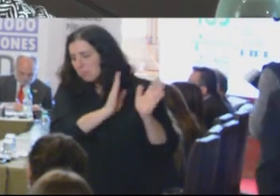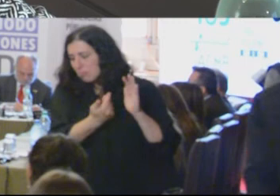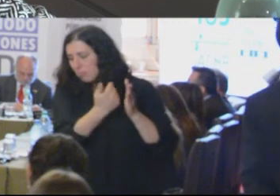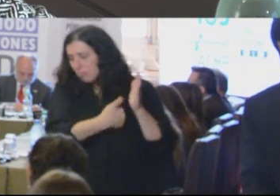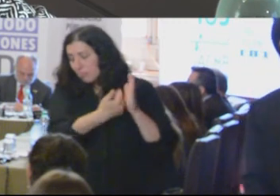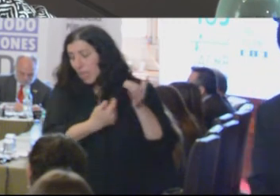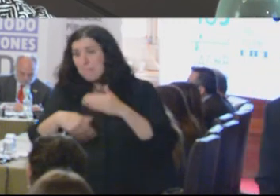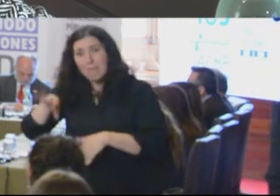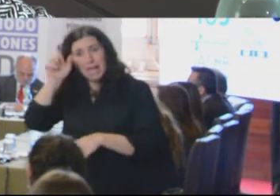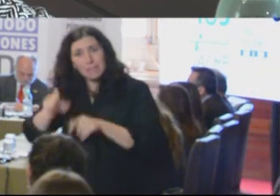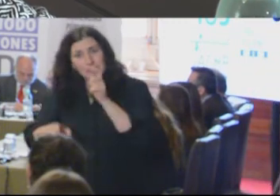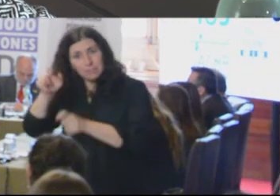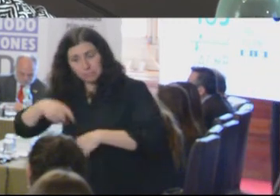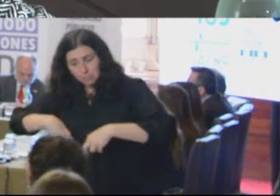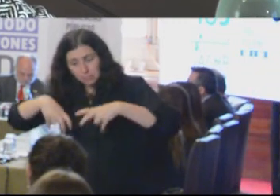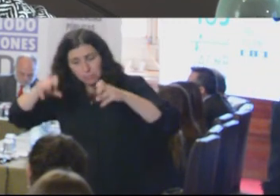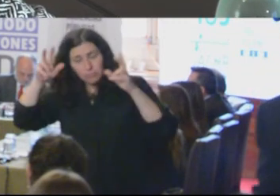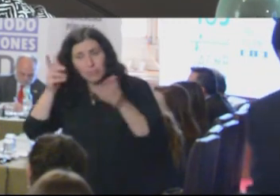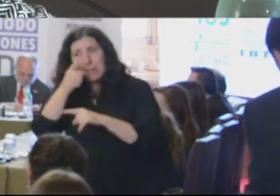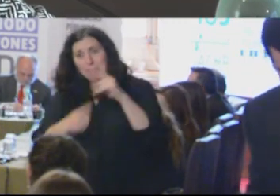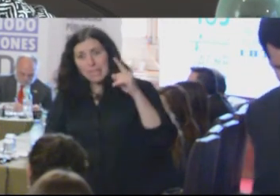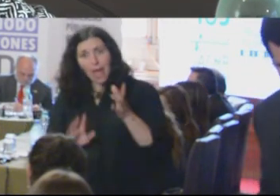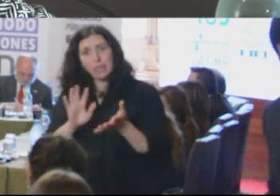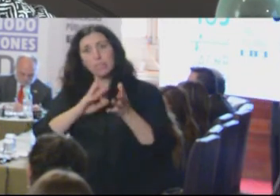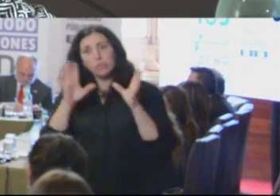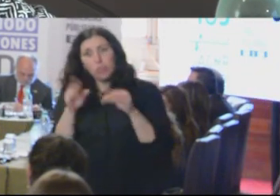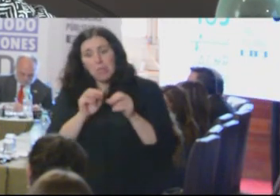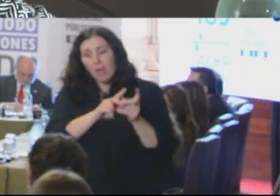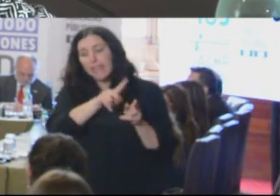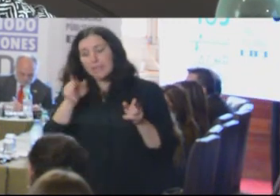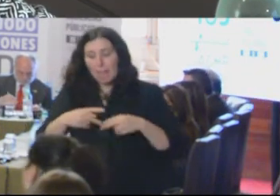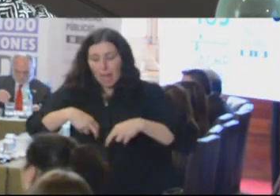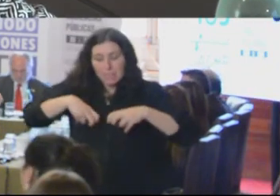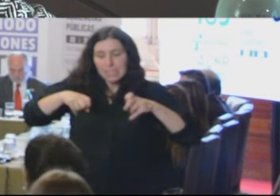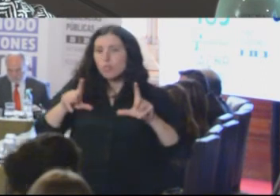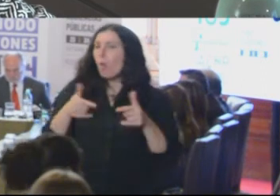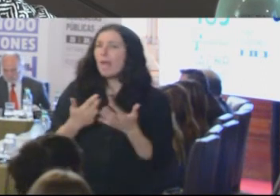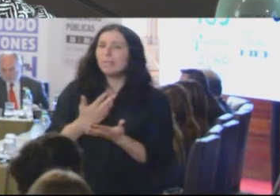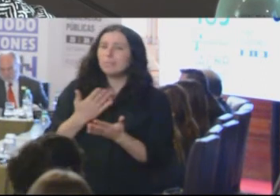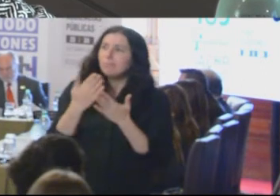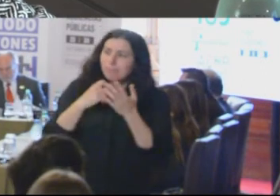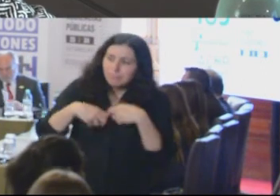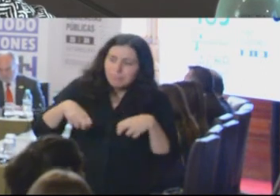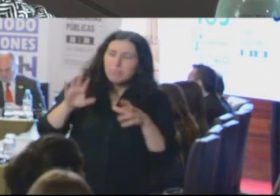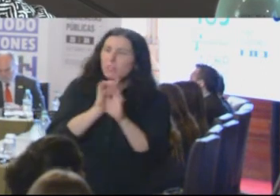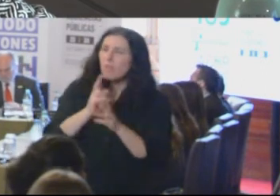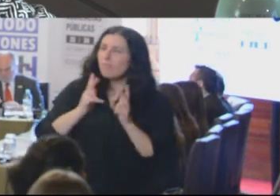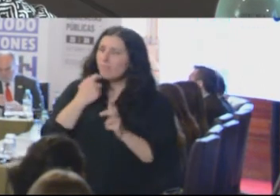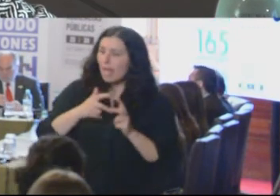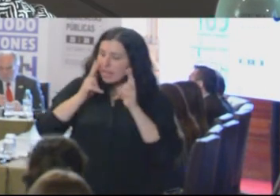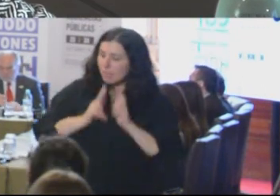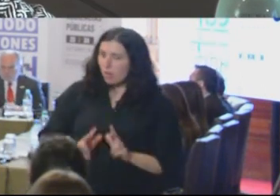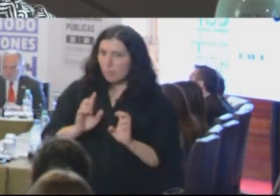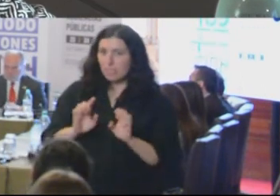encuentra apenas en etapa de indagación es decir sin investigación formal y apenas se han producido un número